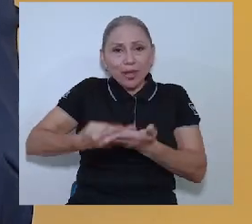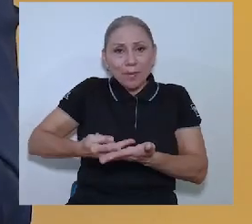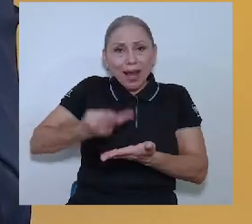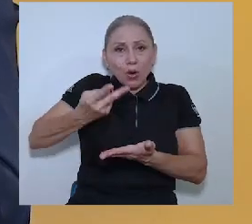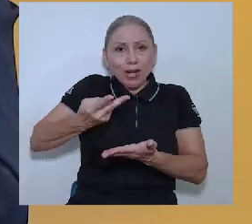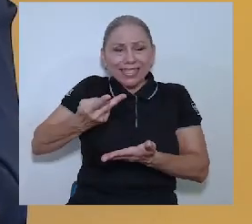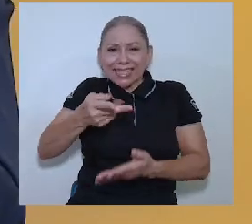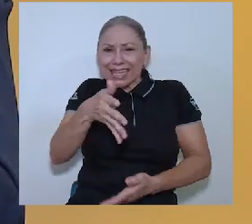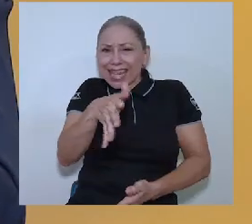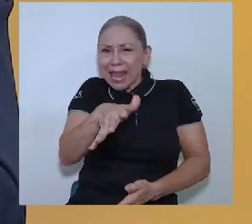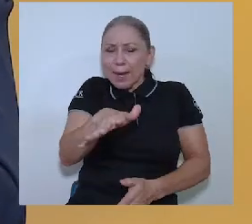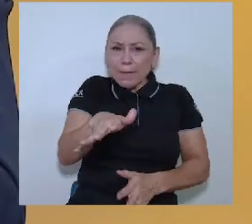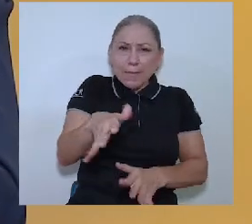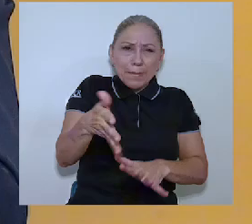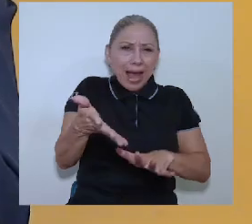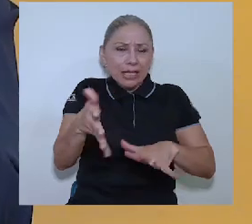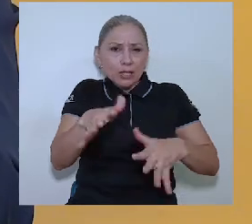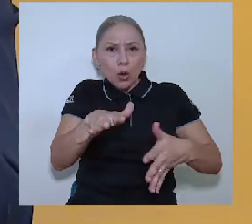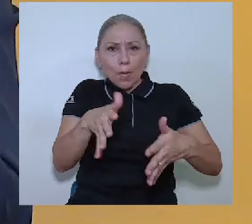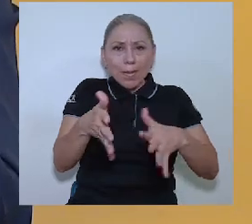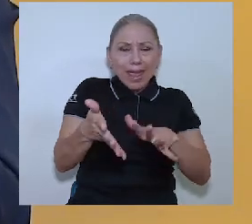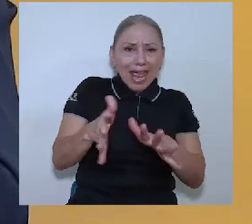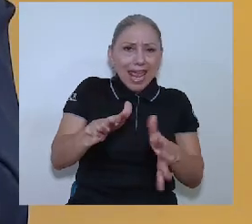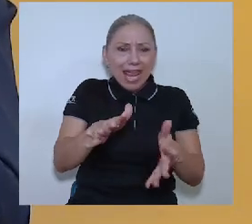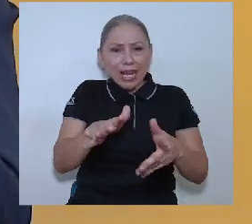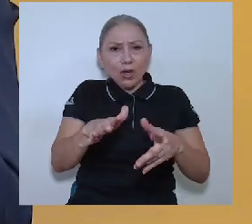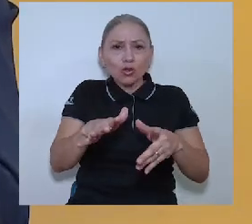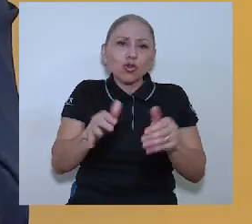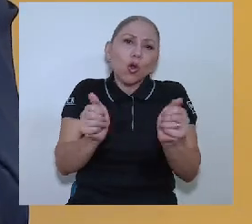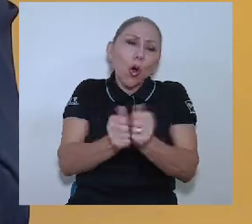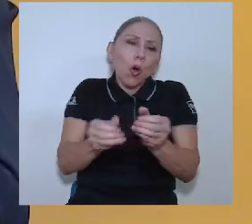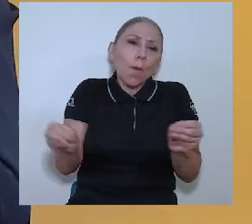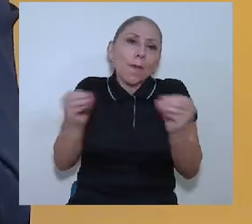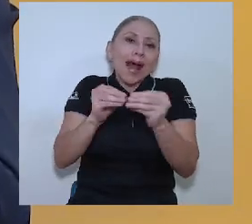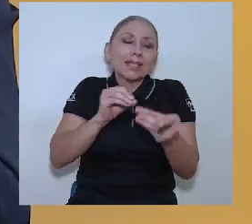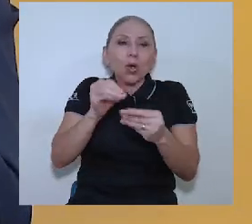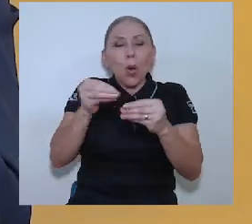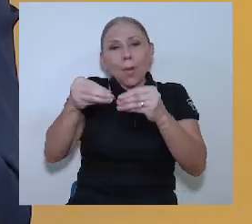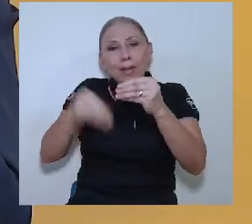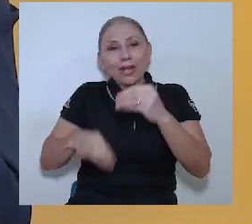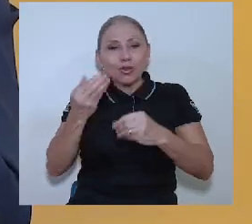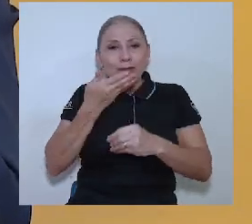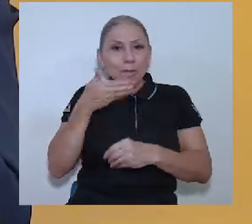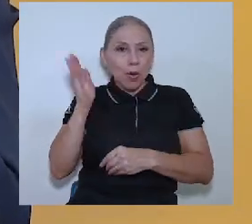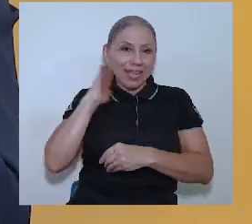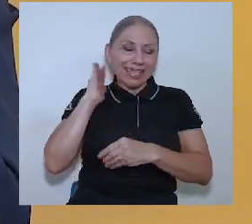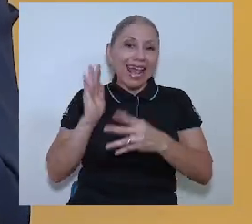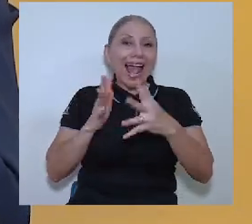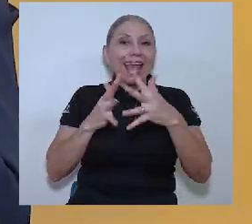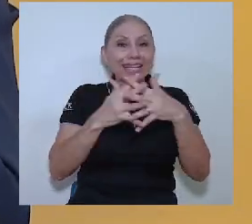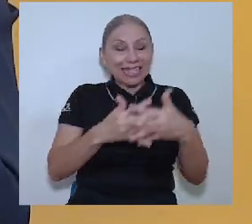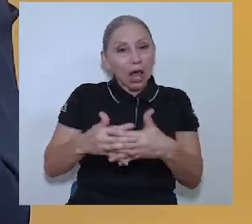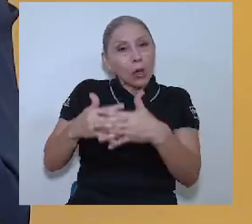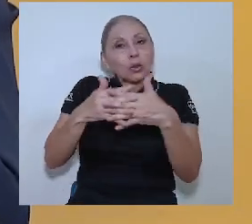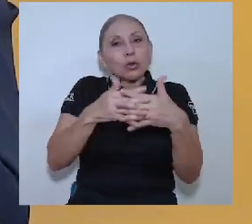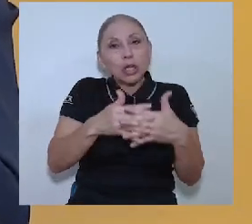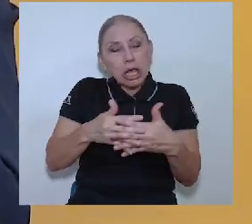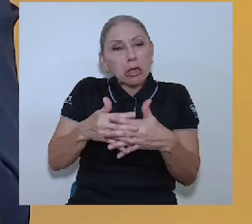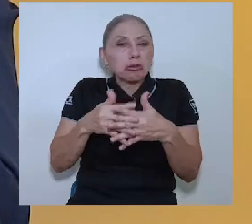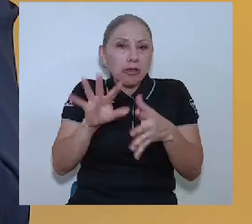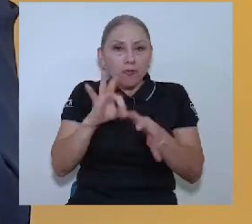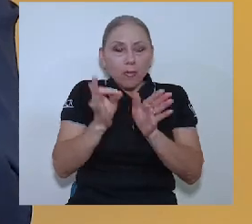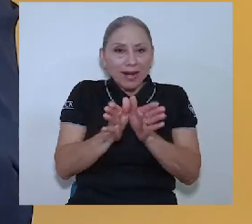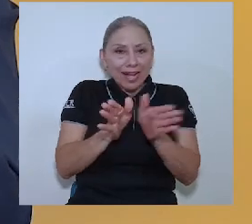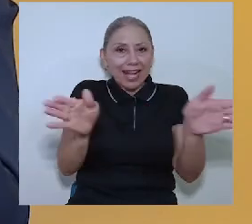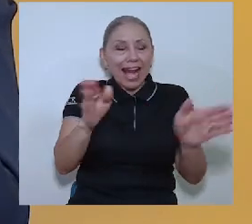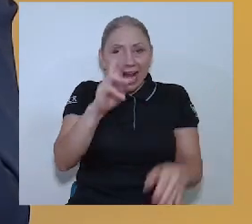que más o menos, con mayor o menor hipocresía, Estados Unidos en términos generales ha respetado, sino